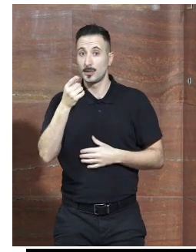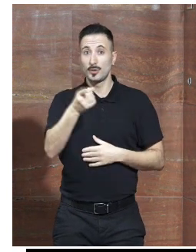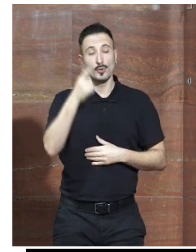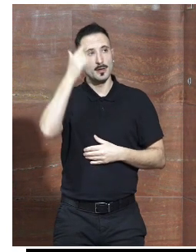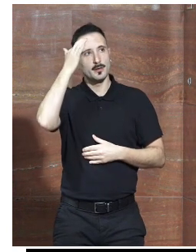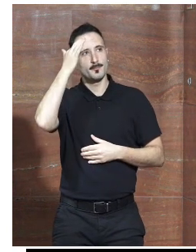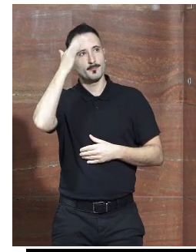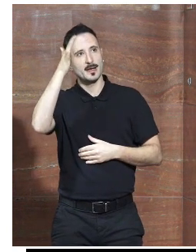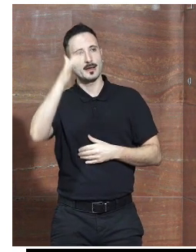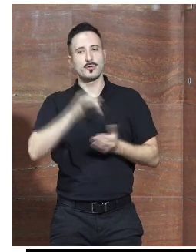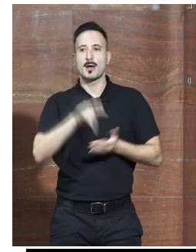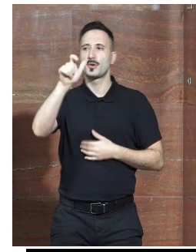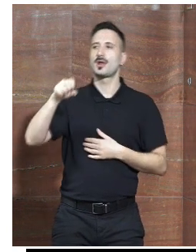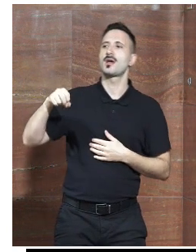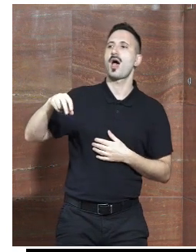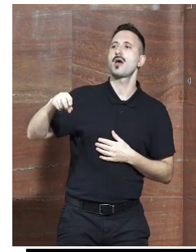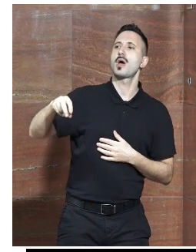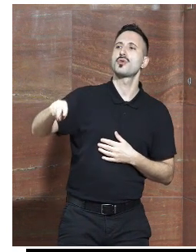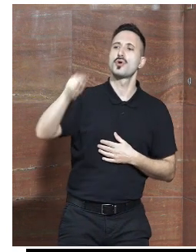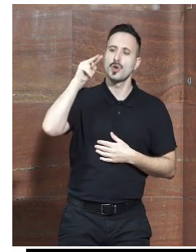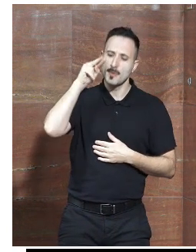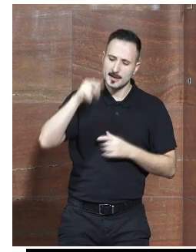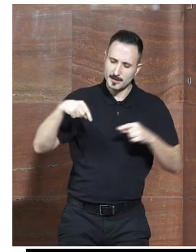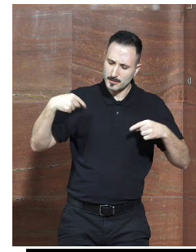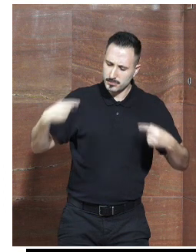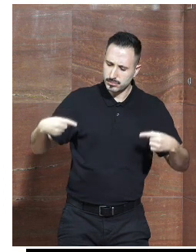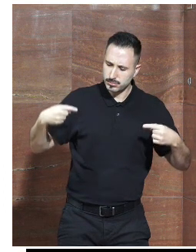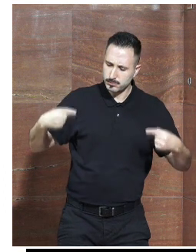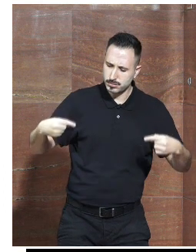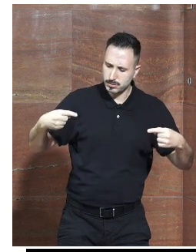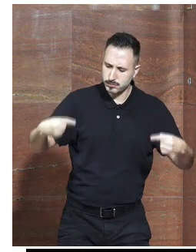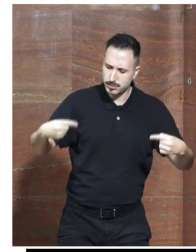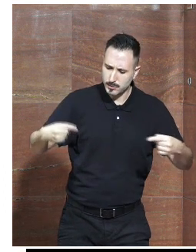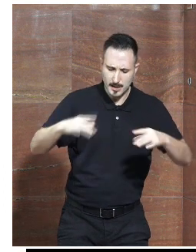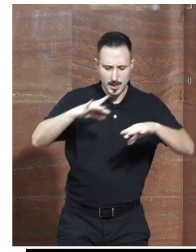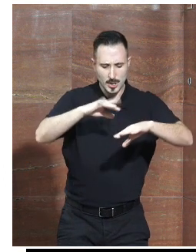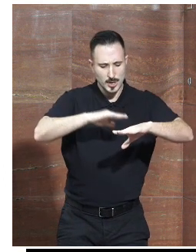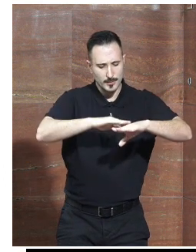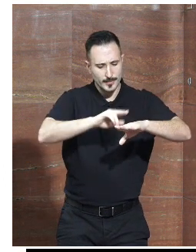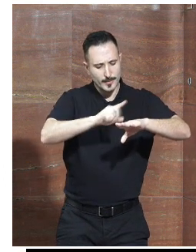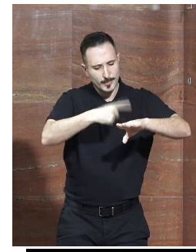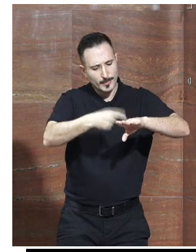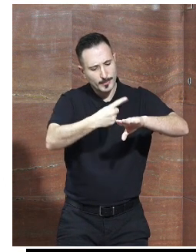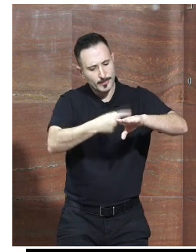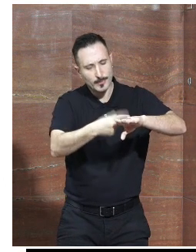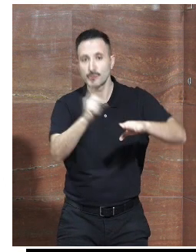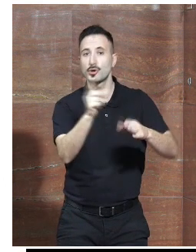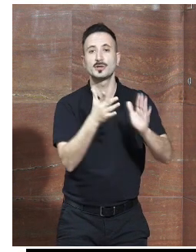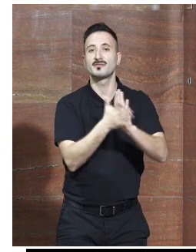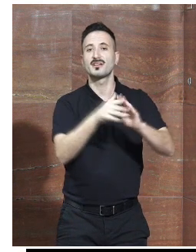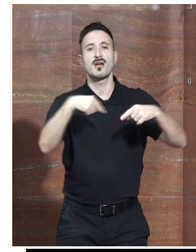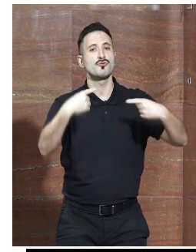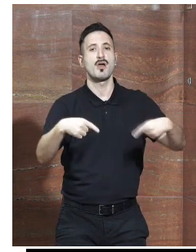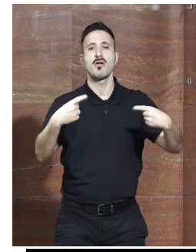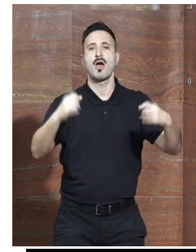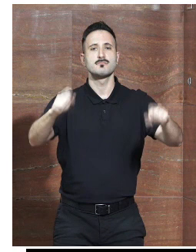una rueda andando, tú no ves el trocito de la rueda que le toca. No, está todo en el mismo sitio. Y eso es algo en lo que hay